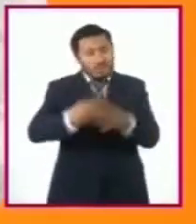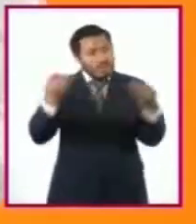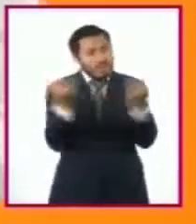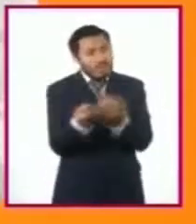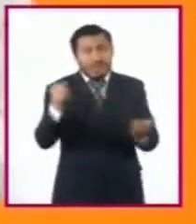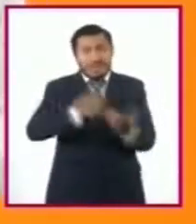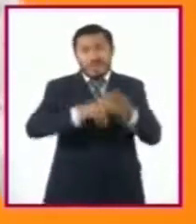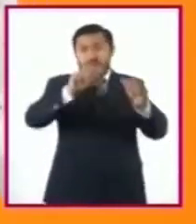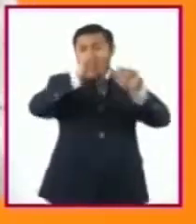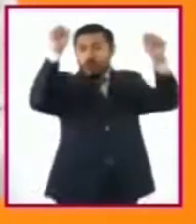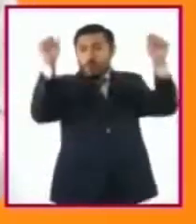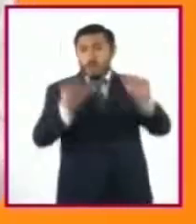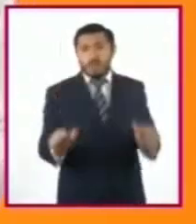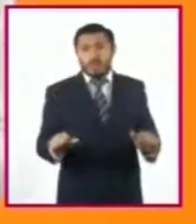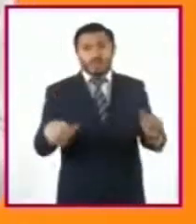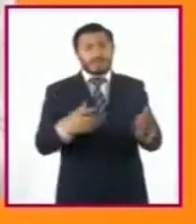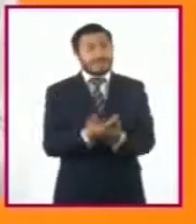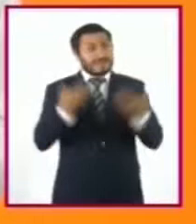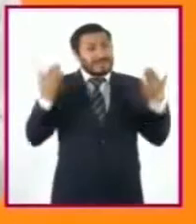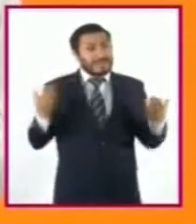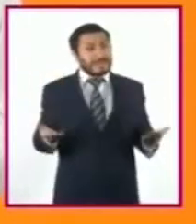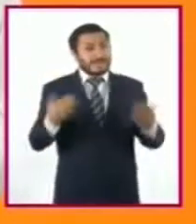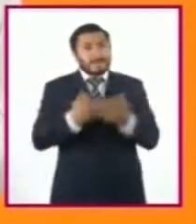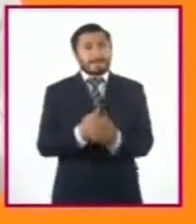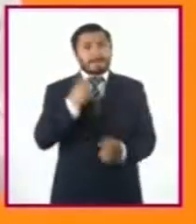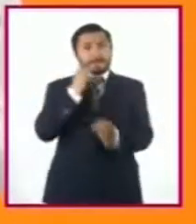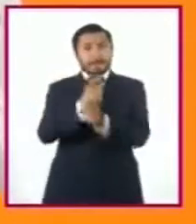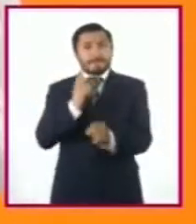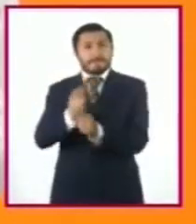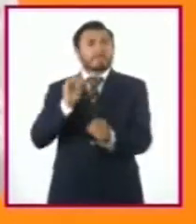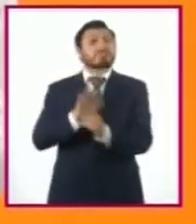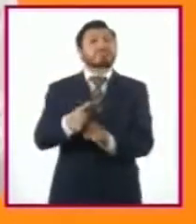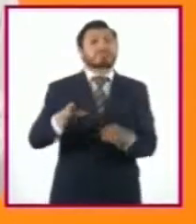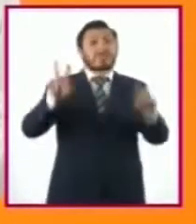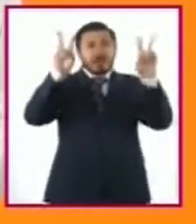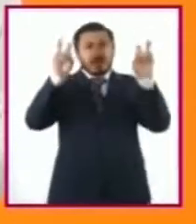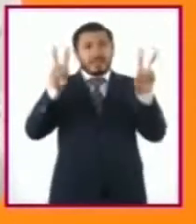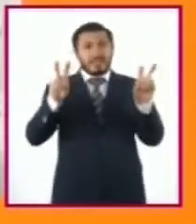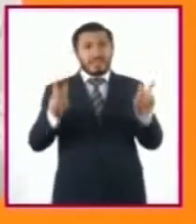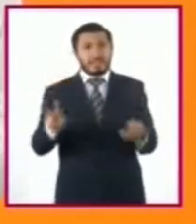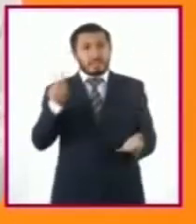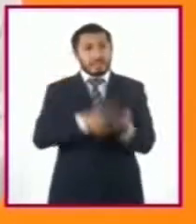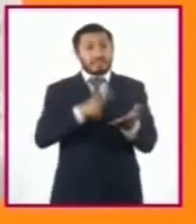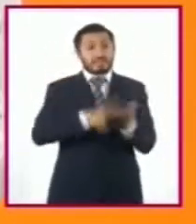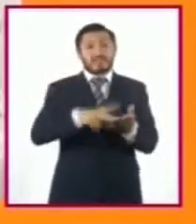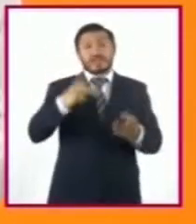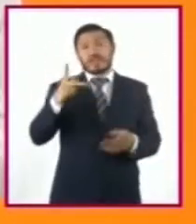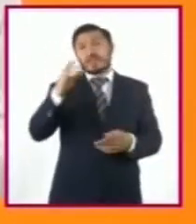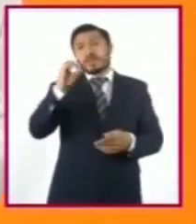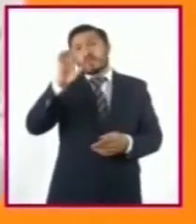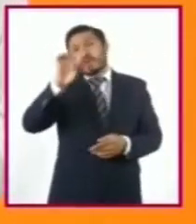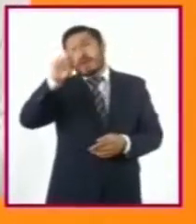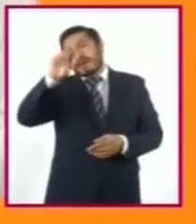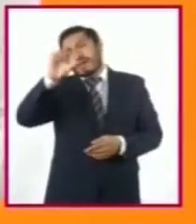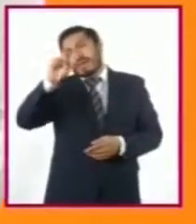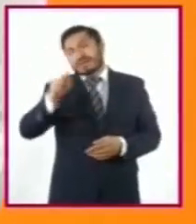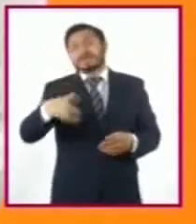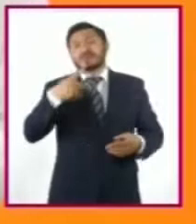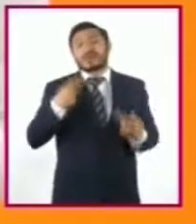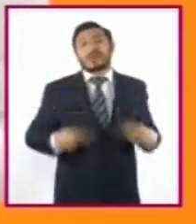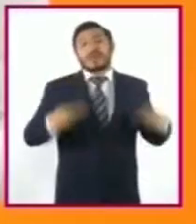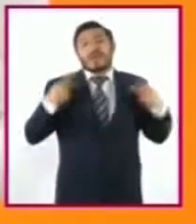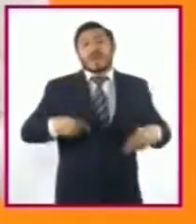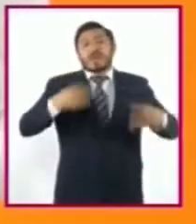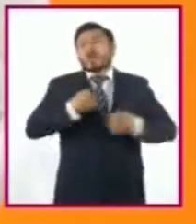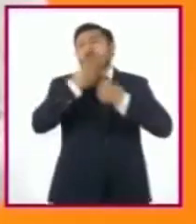arte. Ahora, identifiquemos algunos de los temas y los valores que los poetas resaltan dentro de sus escritos